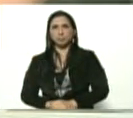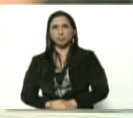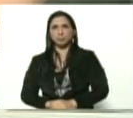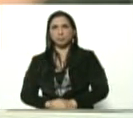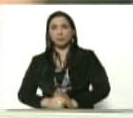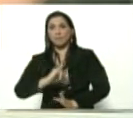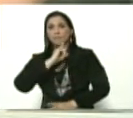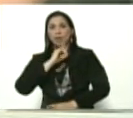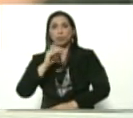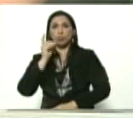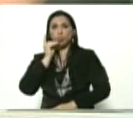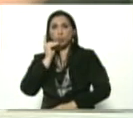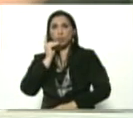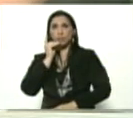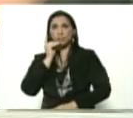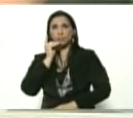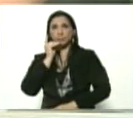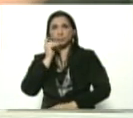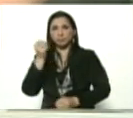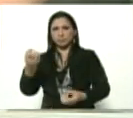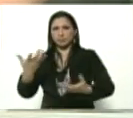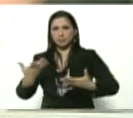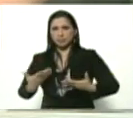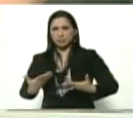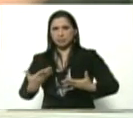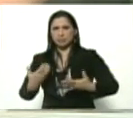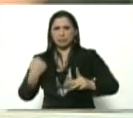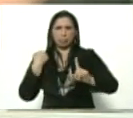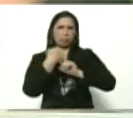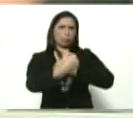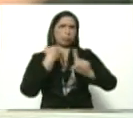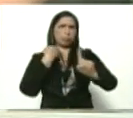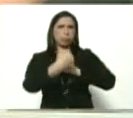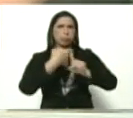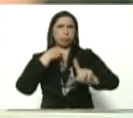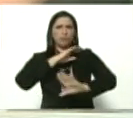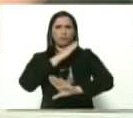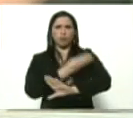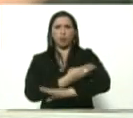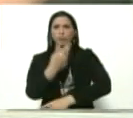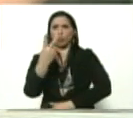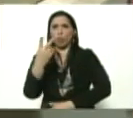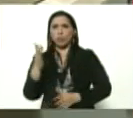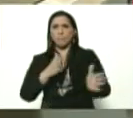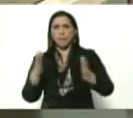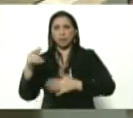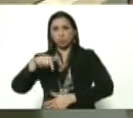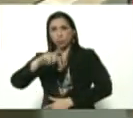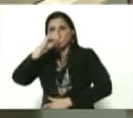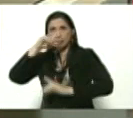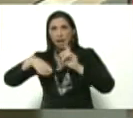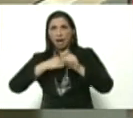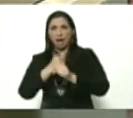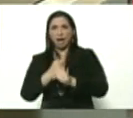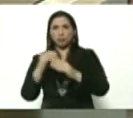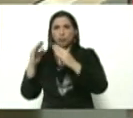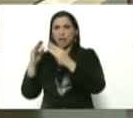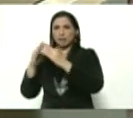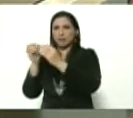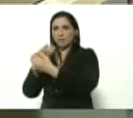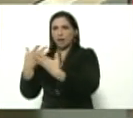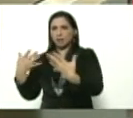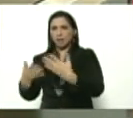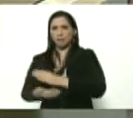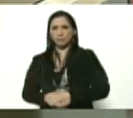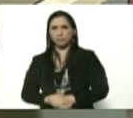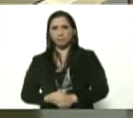Iván Duque recibió una reprimenda, un regaño durísimo el 2 de marzo de este año en la Casa Blanca.